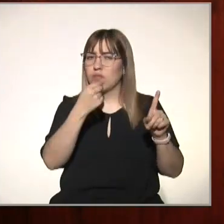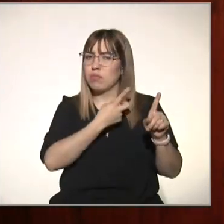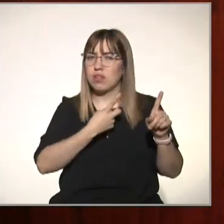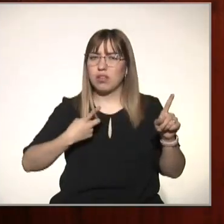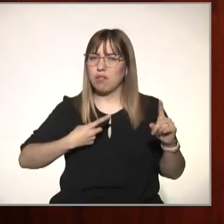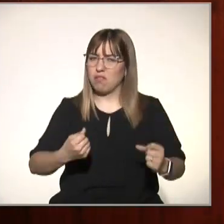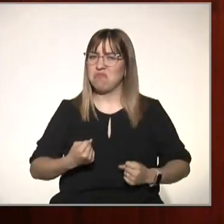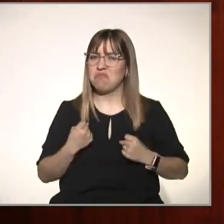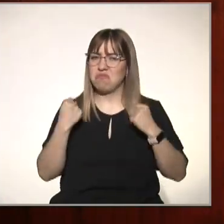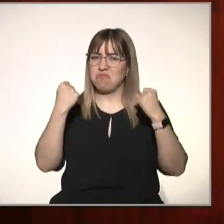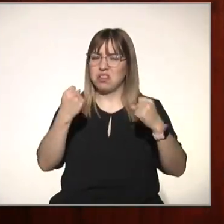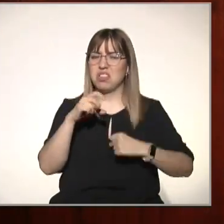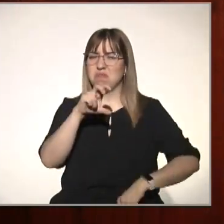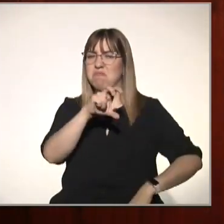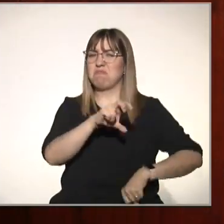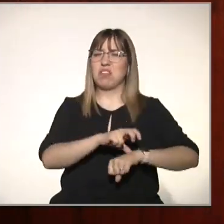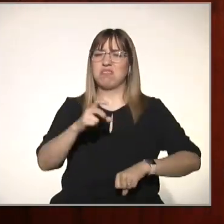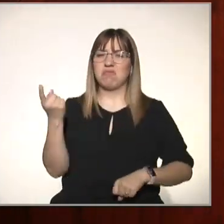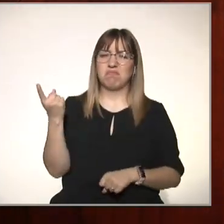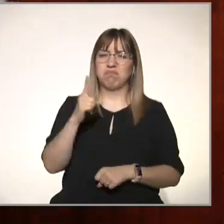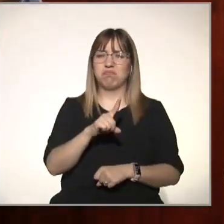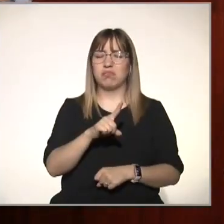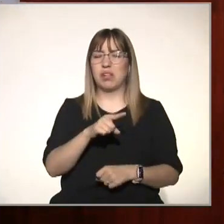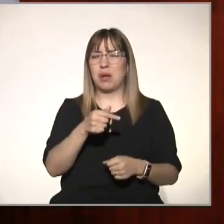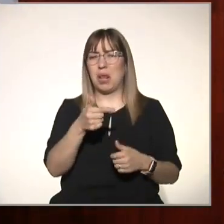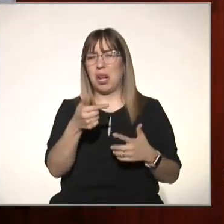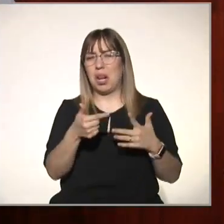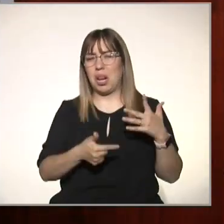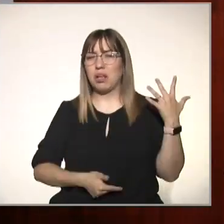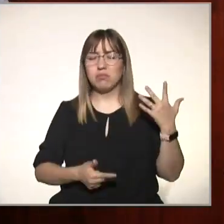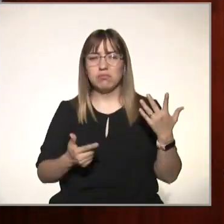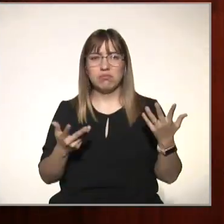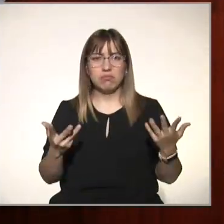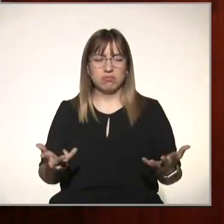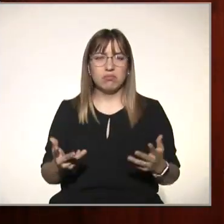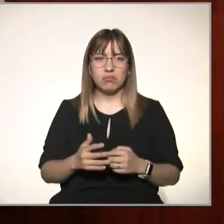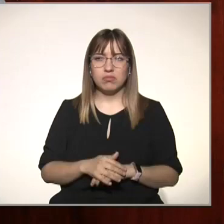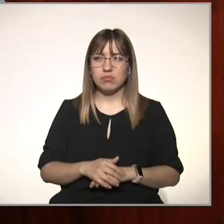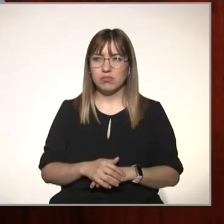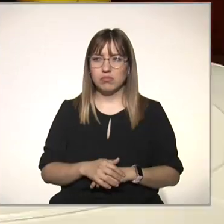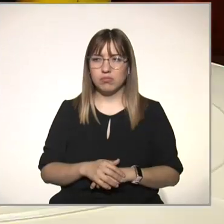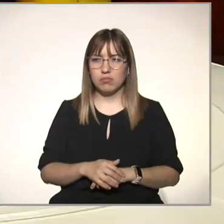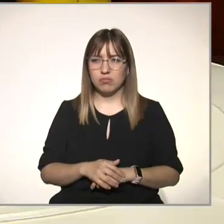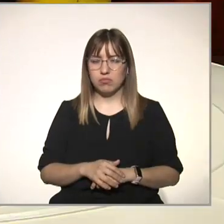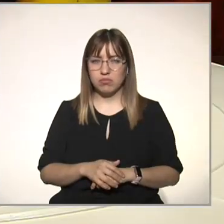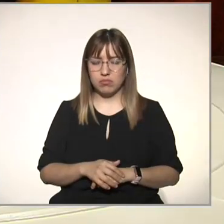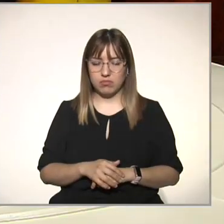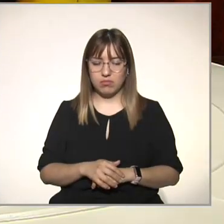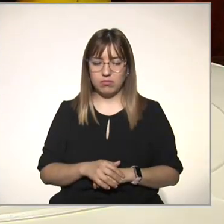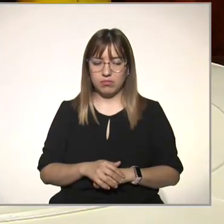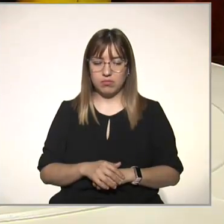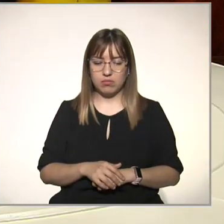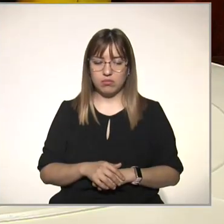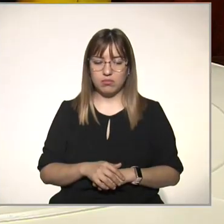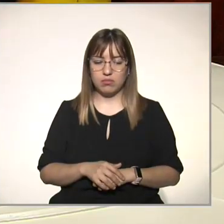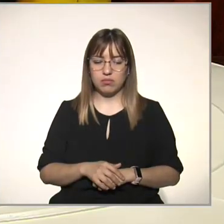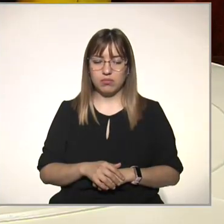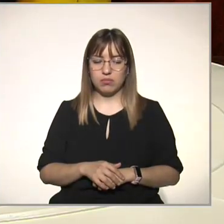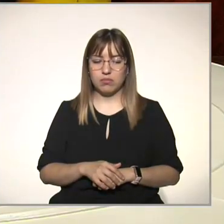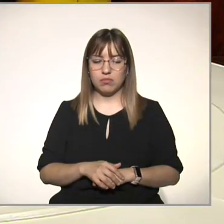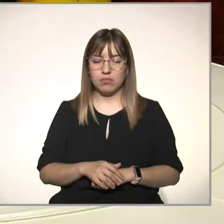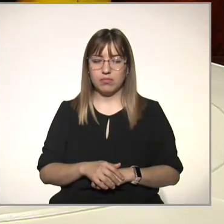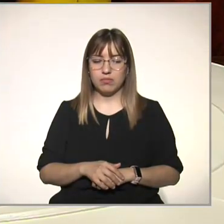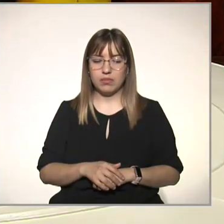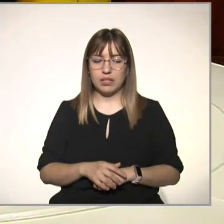fuerte y tiene que ser macho y tiene que enfrentar la vida, Y entonces ya hay una, como que el día del baby shower o el